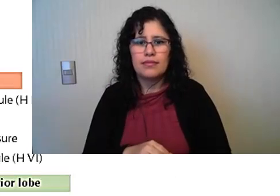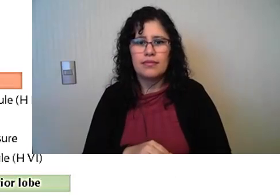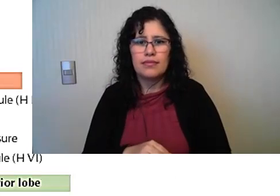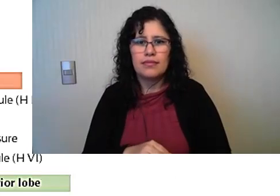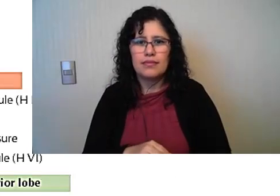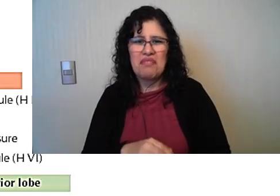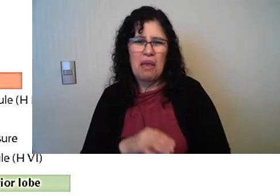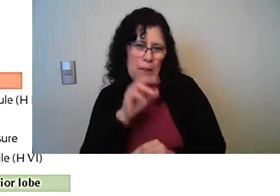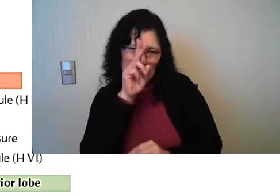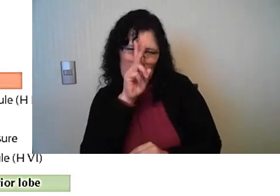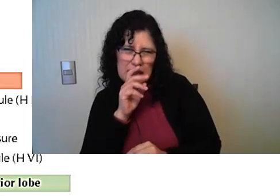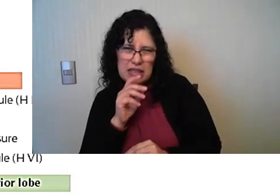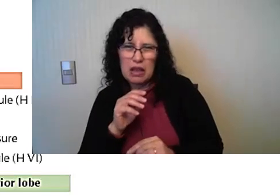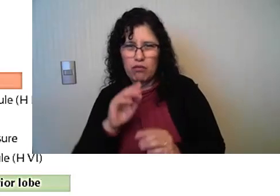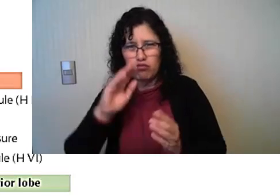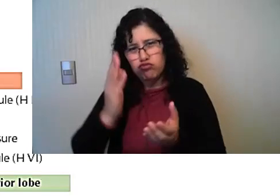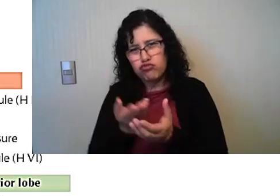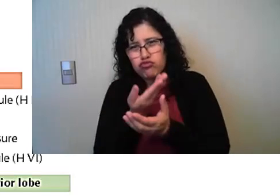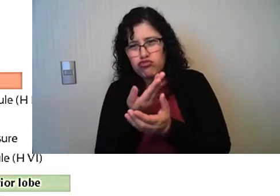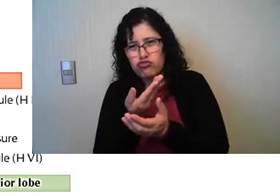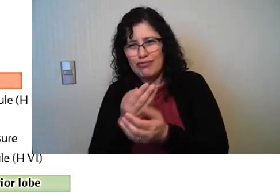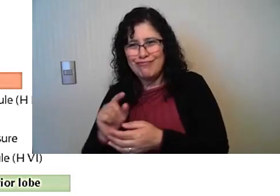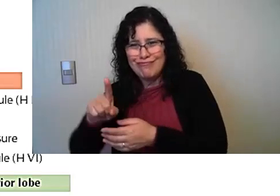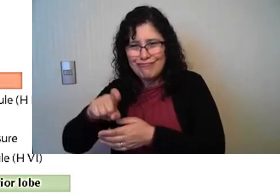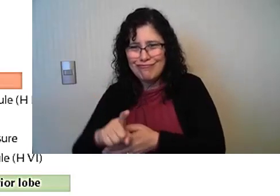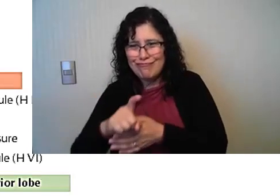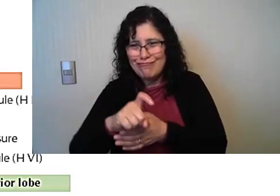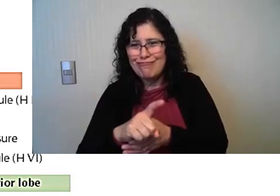una cuncuna. Vermis.